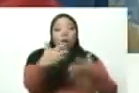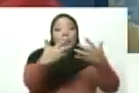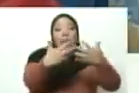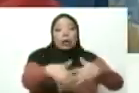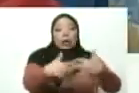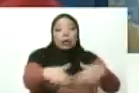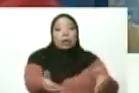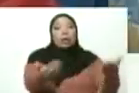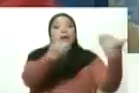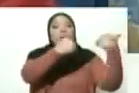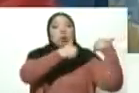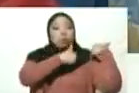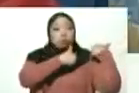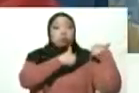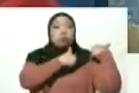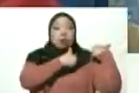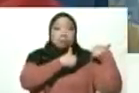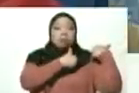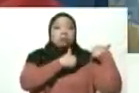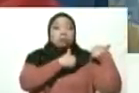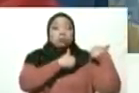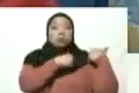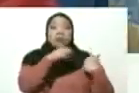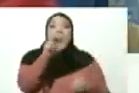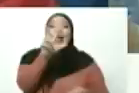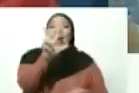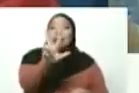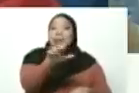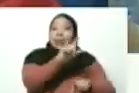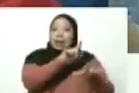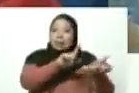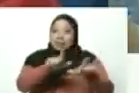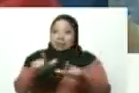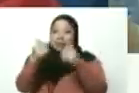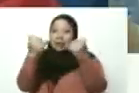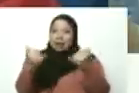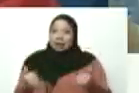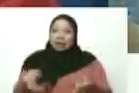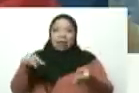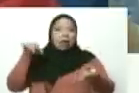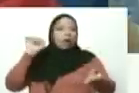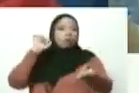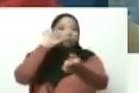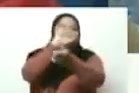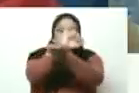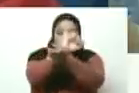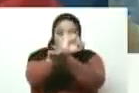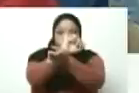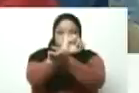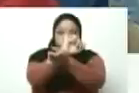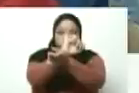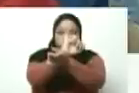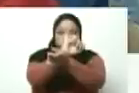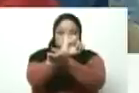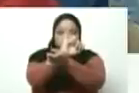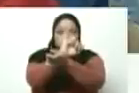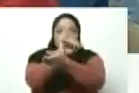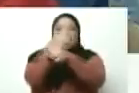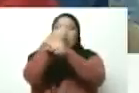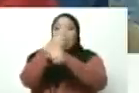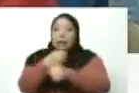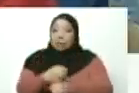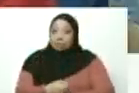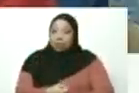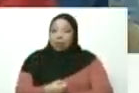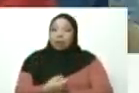de estas tres ya se encuentran acusadas es decir tan privada de libertad y acusada a la espera de la